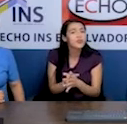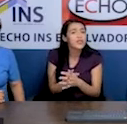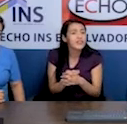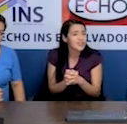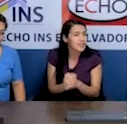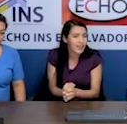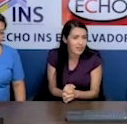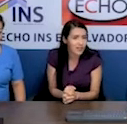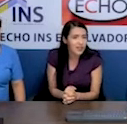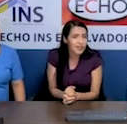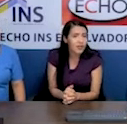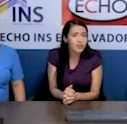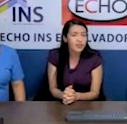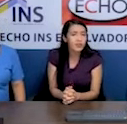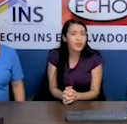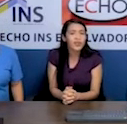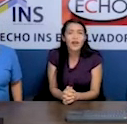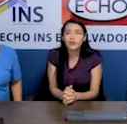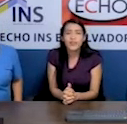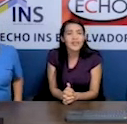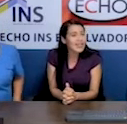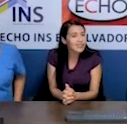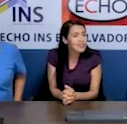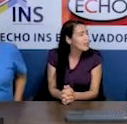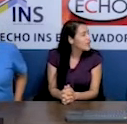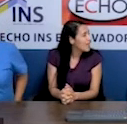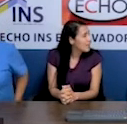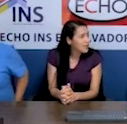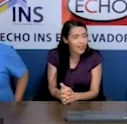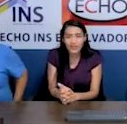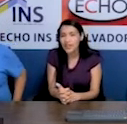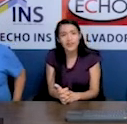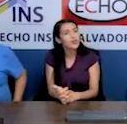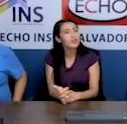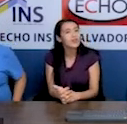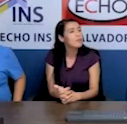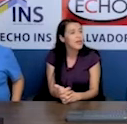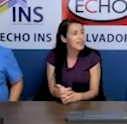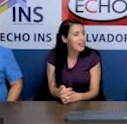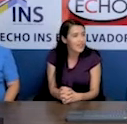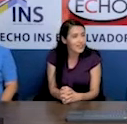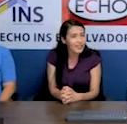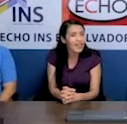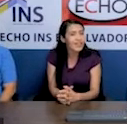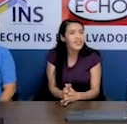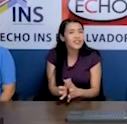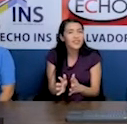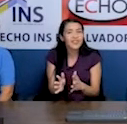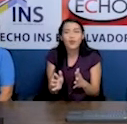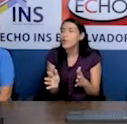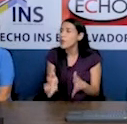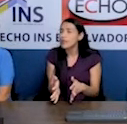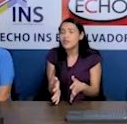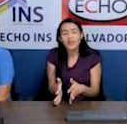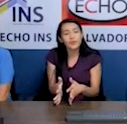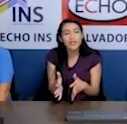la obstrucción intestinal. Los dolores abdominales en la unidad de emergencia creo que son el pan de cada día,